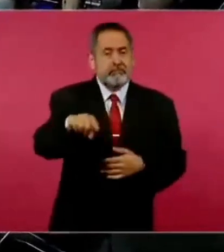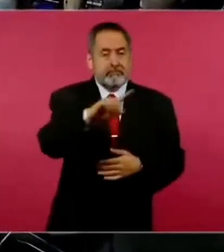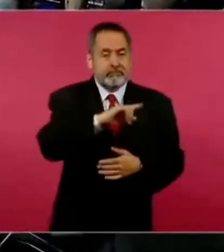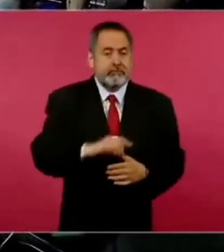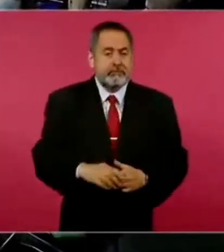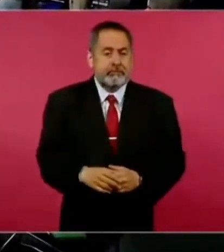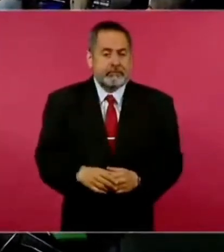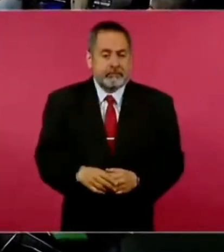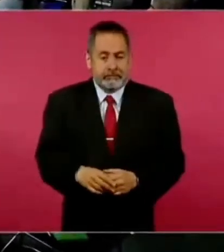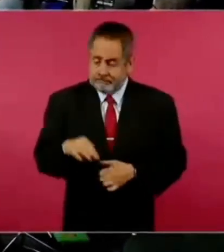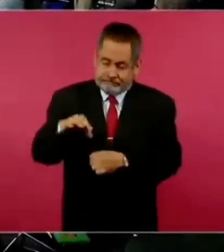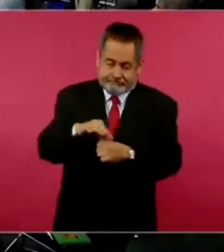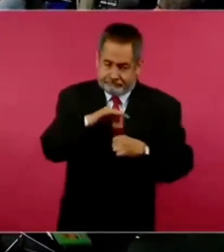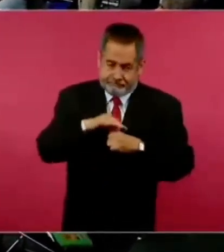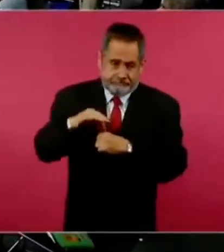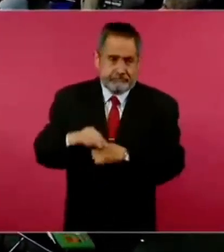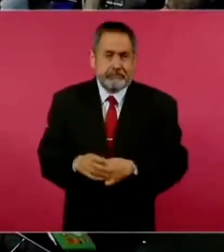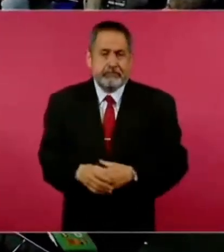Se vota.